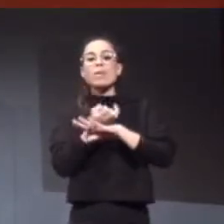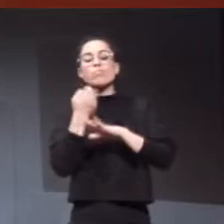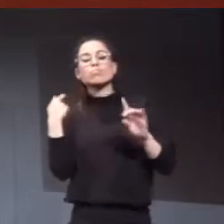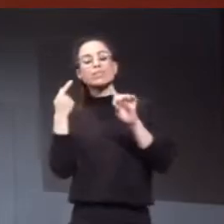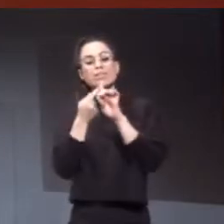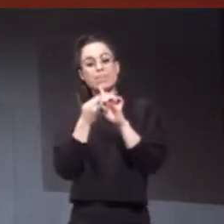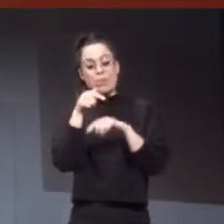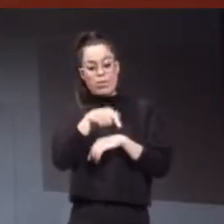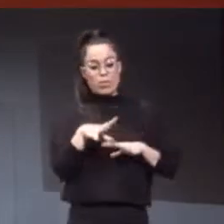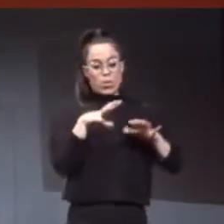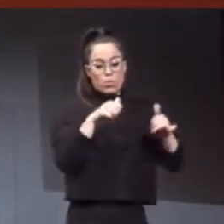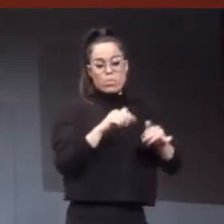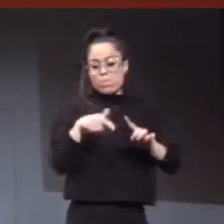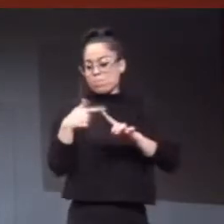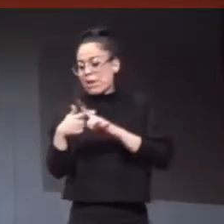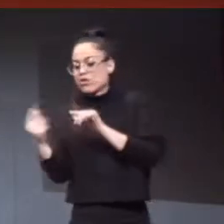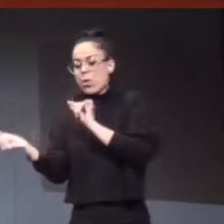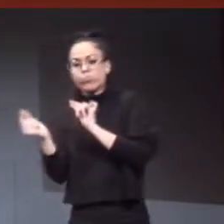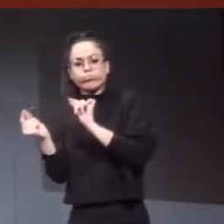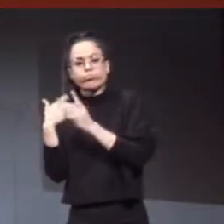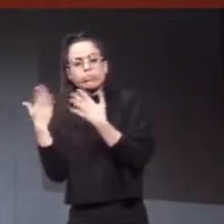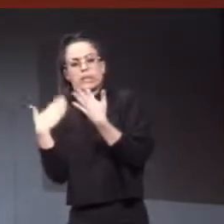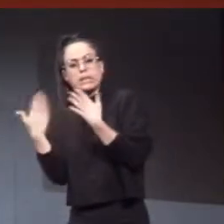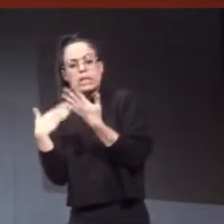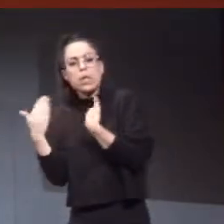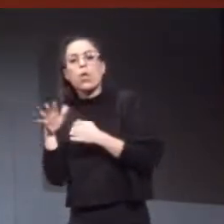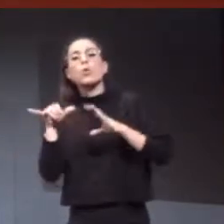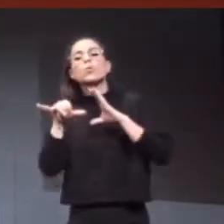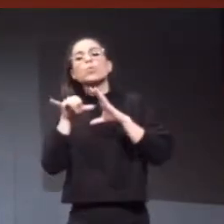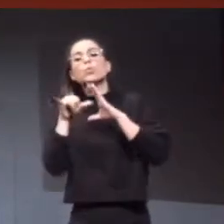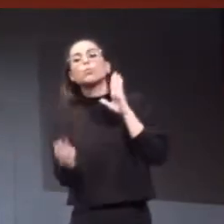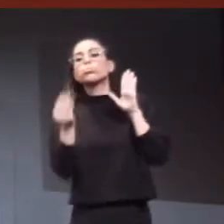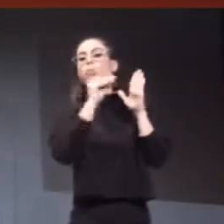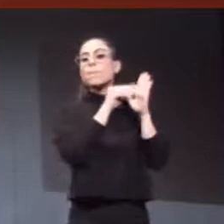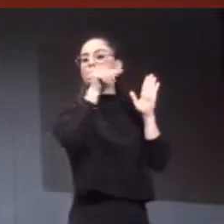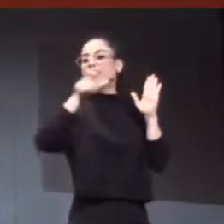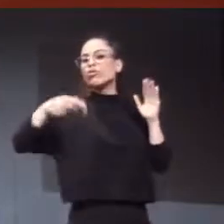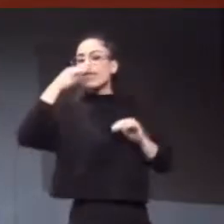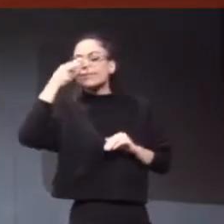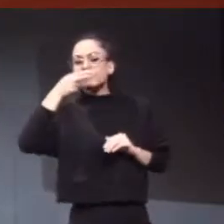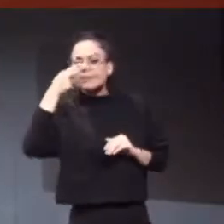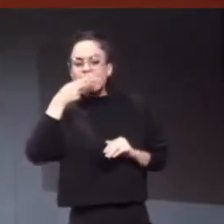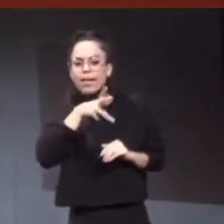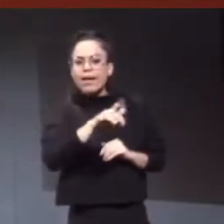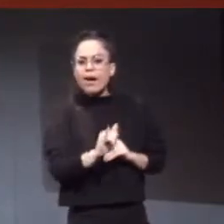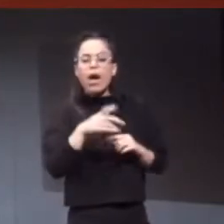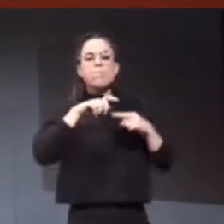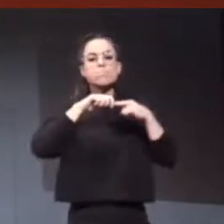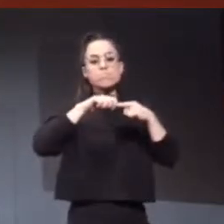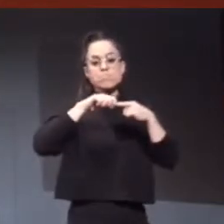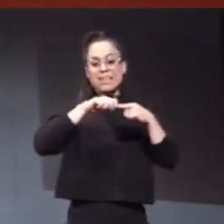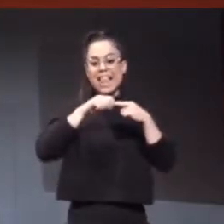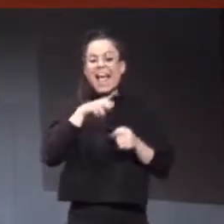tertulia a YouTube. Cualquier persona interesada, como hacemos habitualmente, quien tenga interés en los materiales de EI